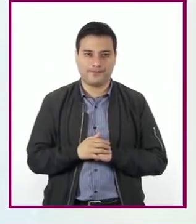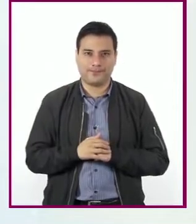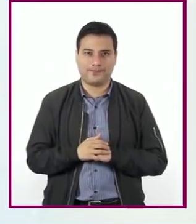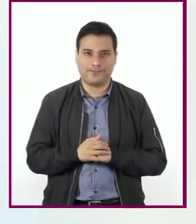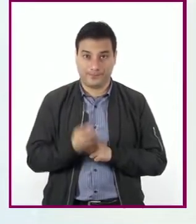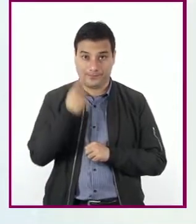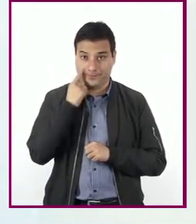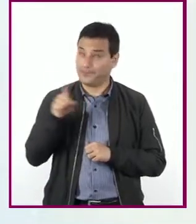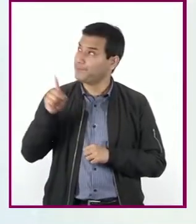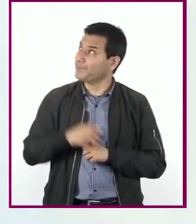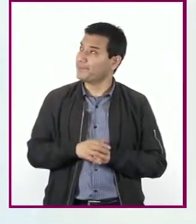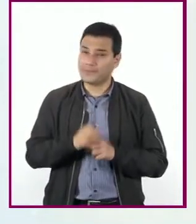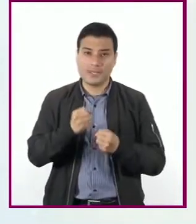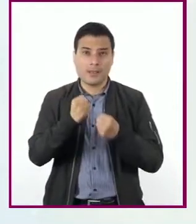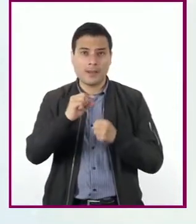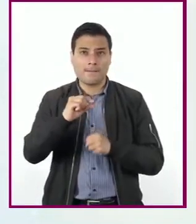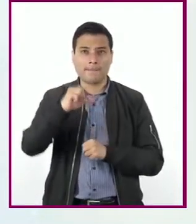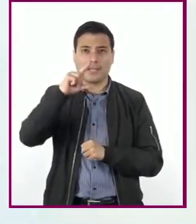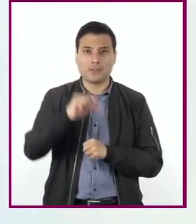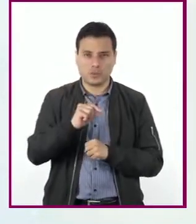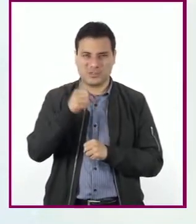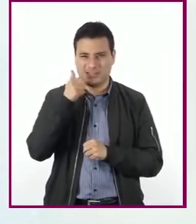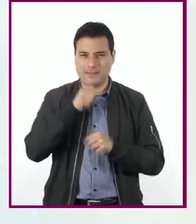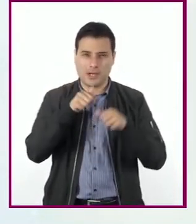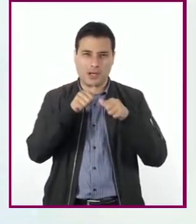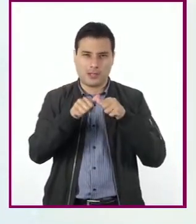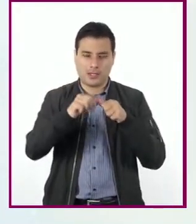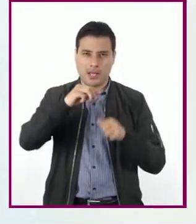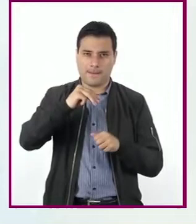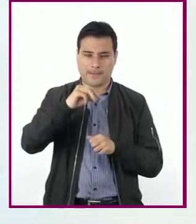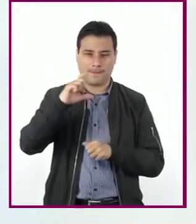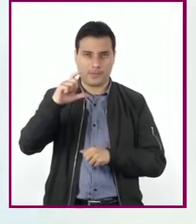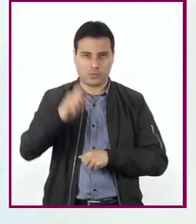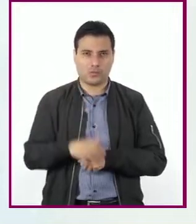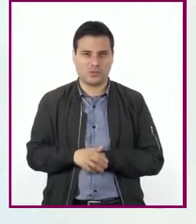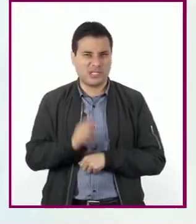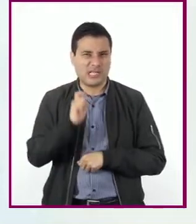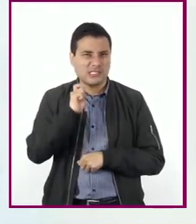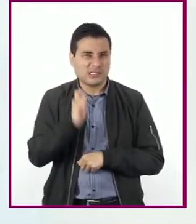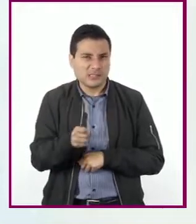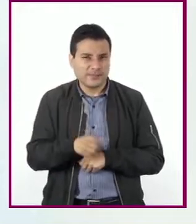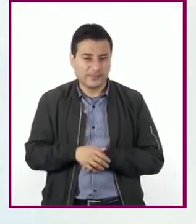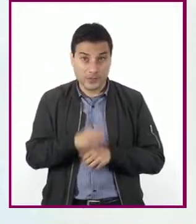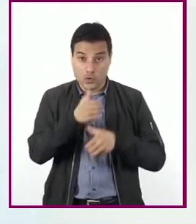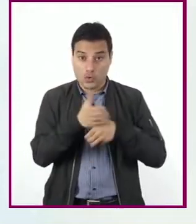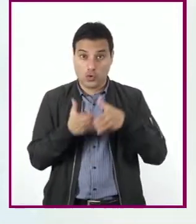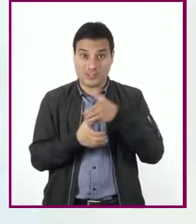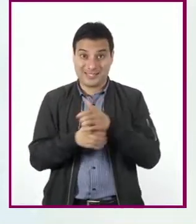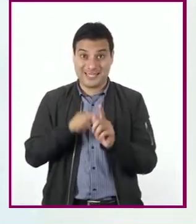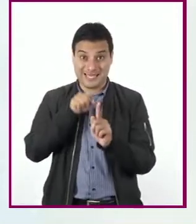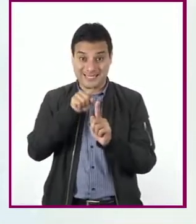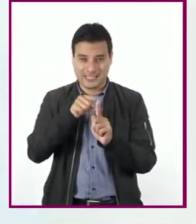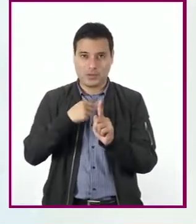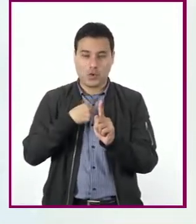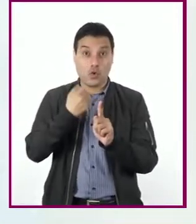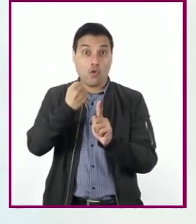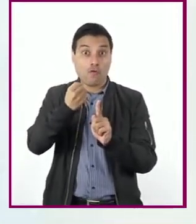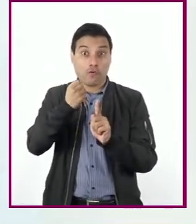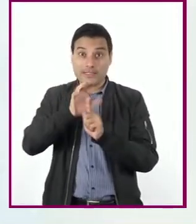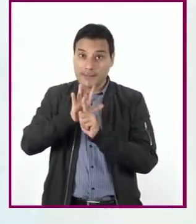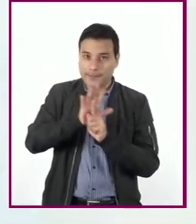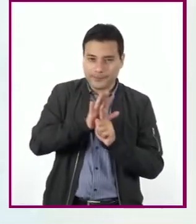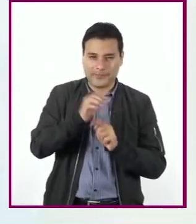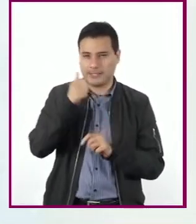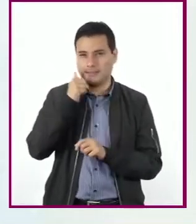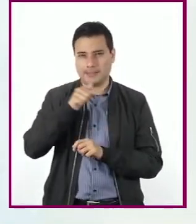Magnitud. Se representa con la letra M mayúscula. Es la fuerza que se aplica sobre un objeto y se mide en